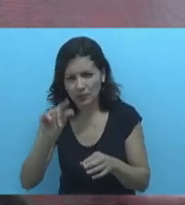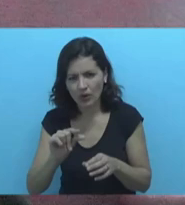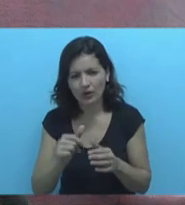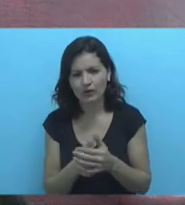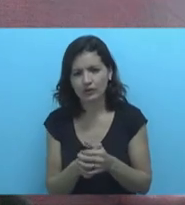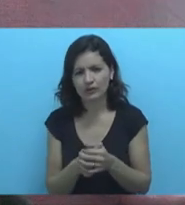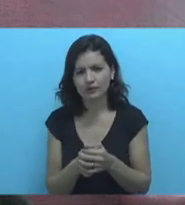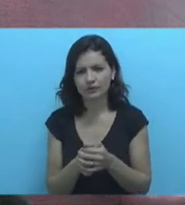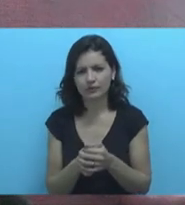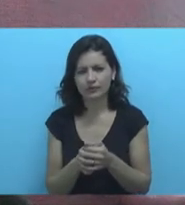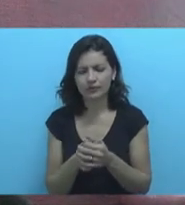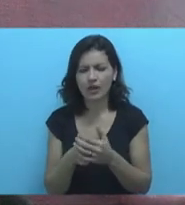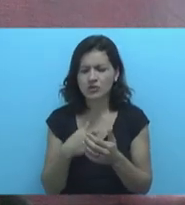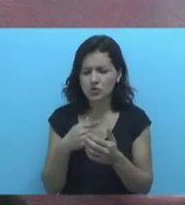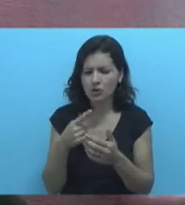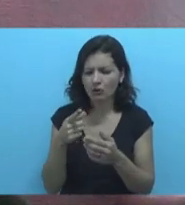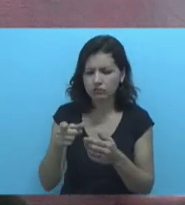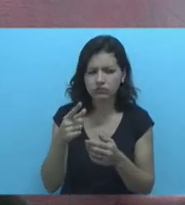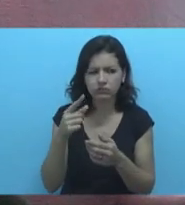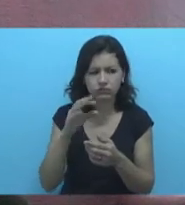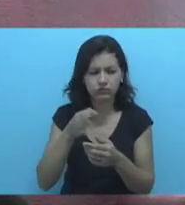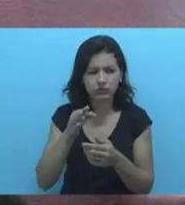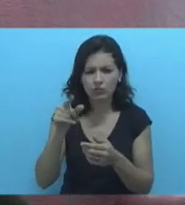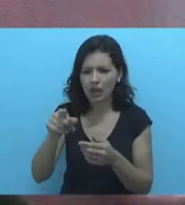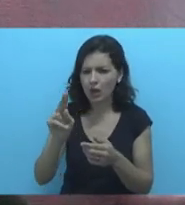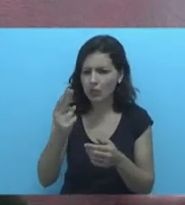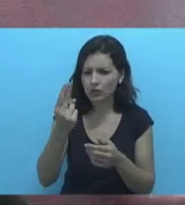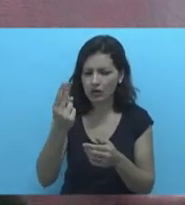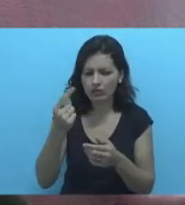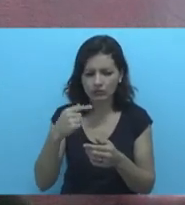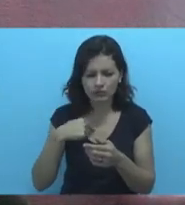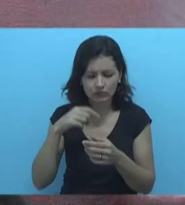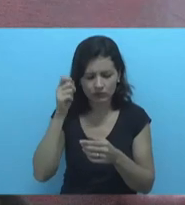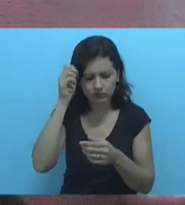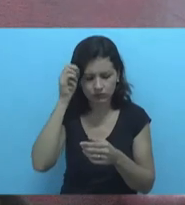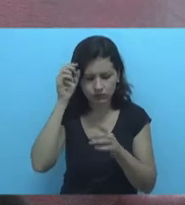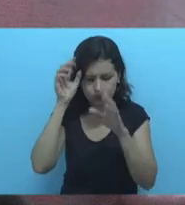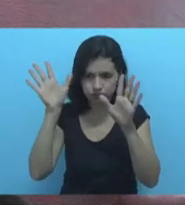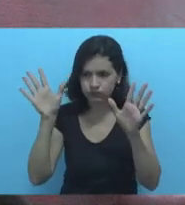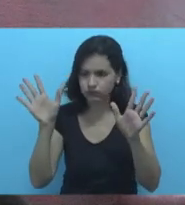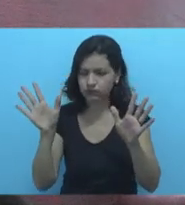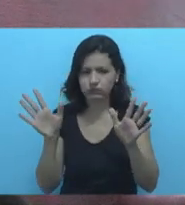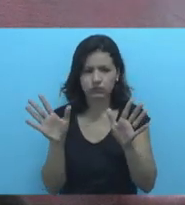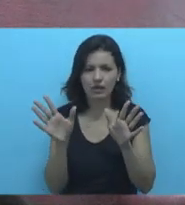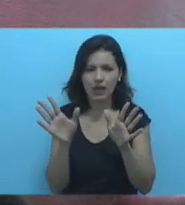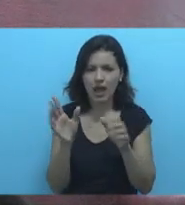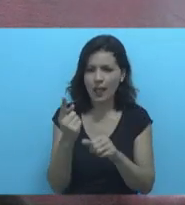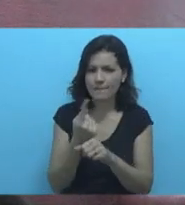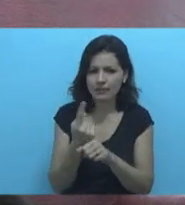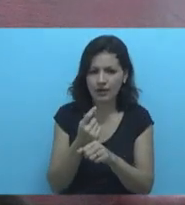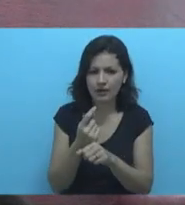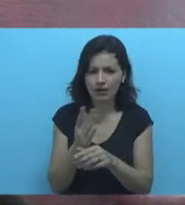A mí me estalló la cabeza con la muerte de Miguel. Primero porque murió de COVID, una enfermedad